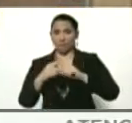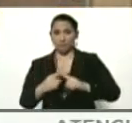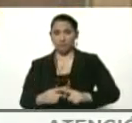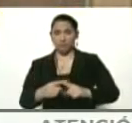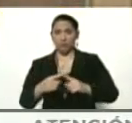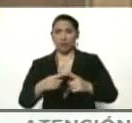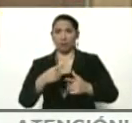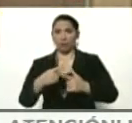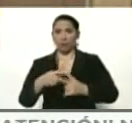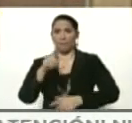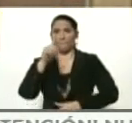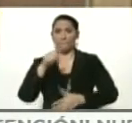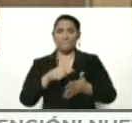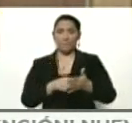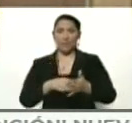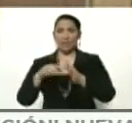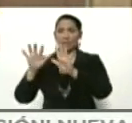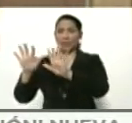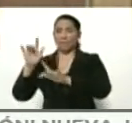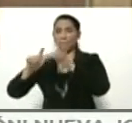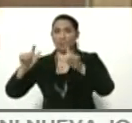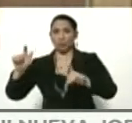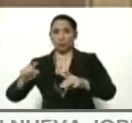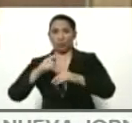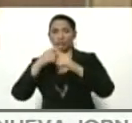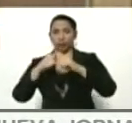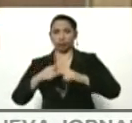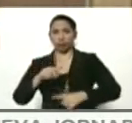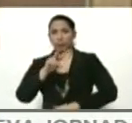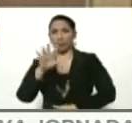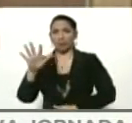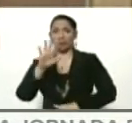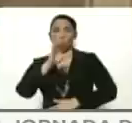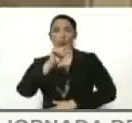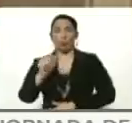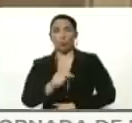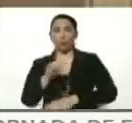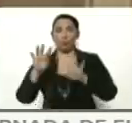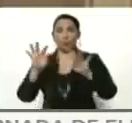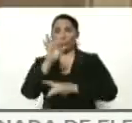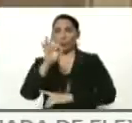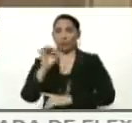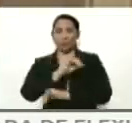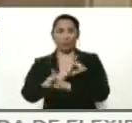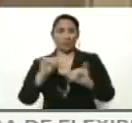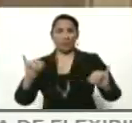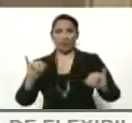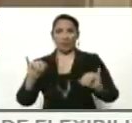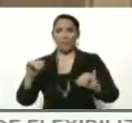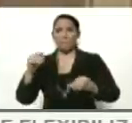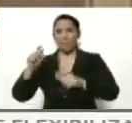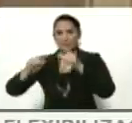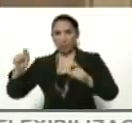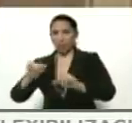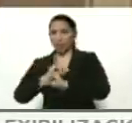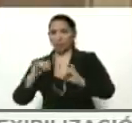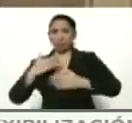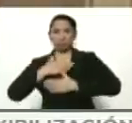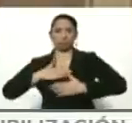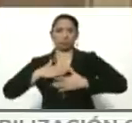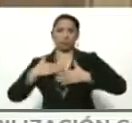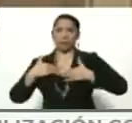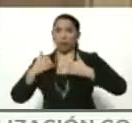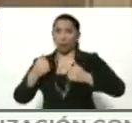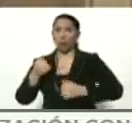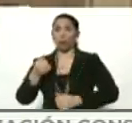1.010 casos en su totalidad. El 25.9% de ellos son casos ya recuperados, lo cual quiere